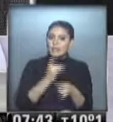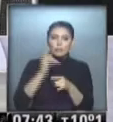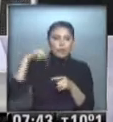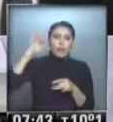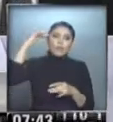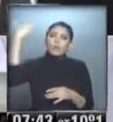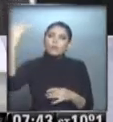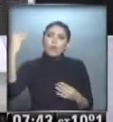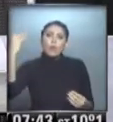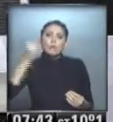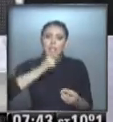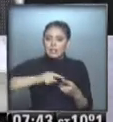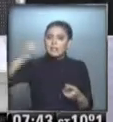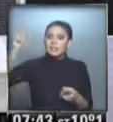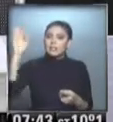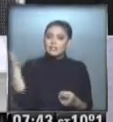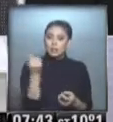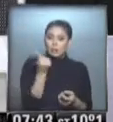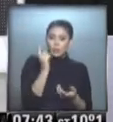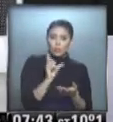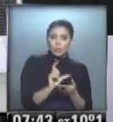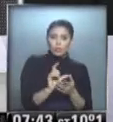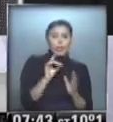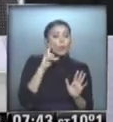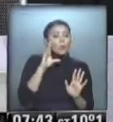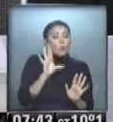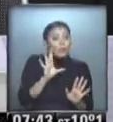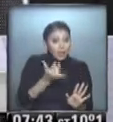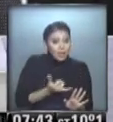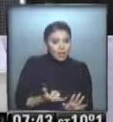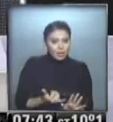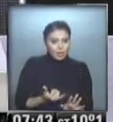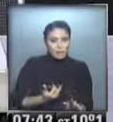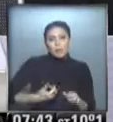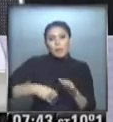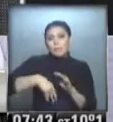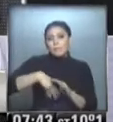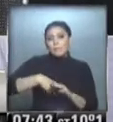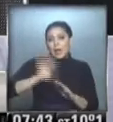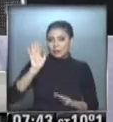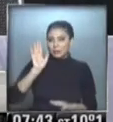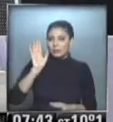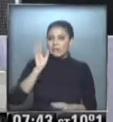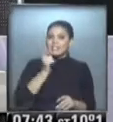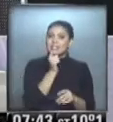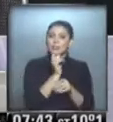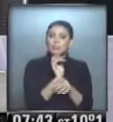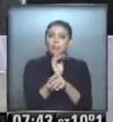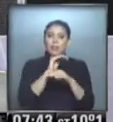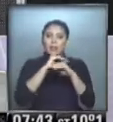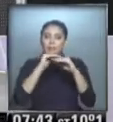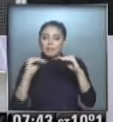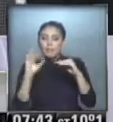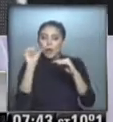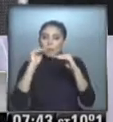que da el presupuesto es modelo moderada es cautelosa en general está muy por debajo de lo que después efectivamente se cumple y